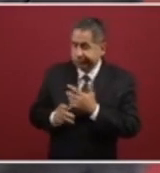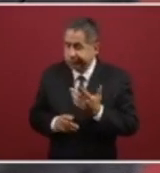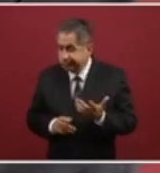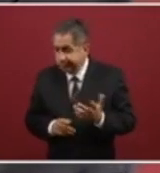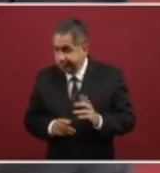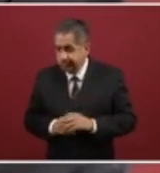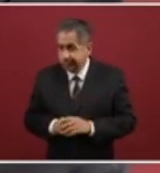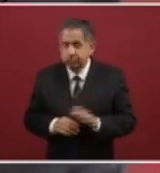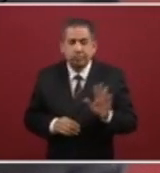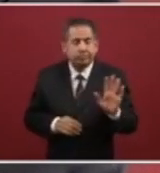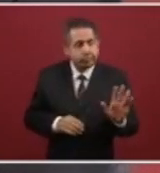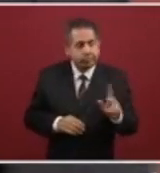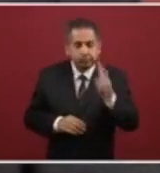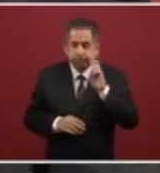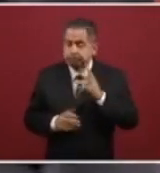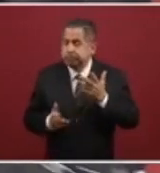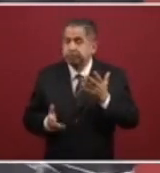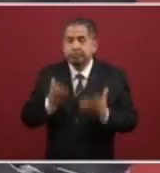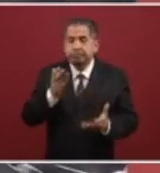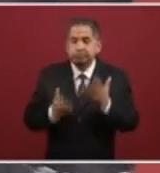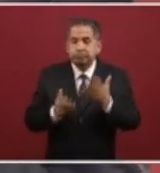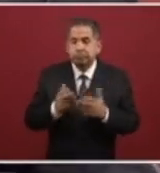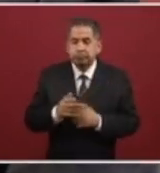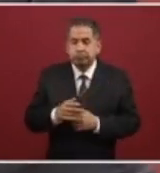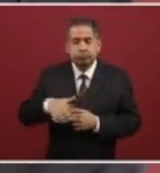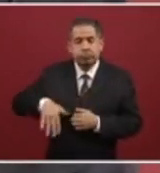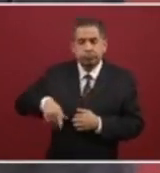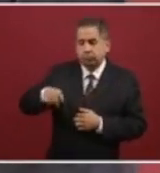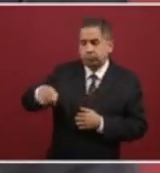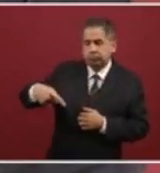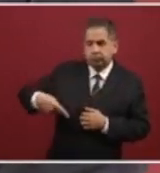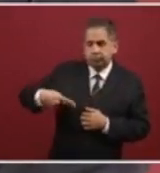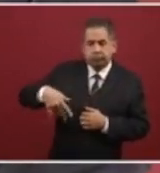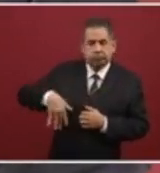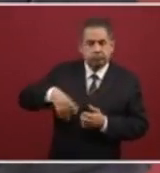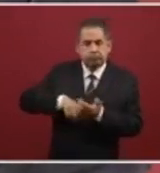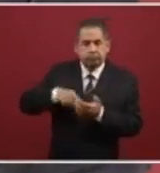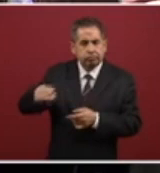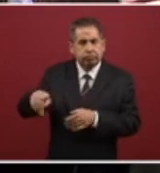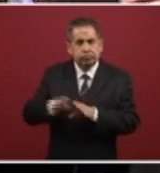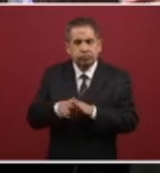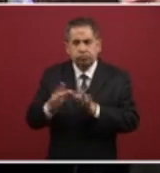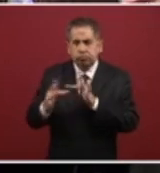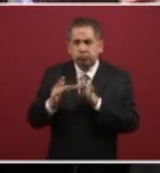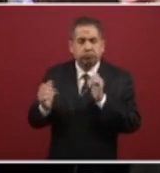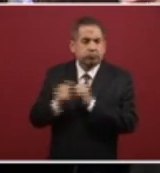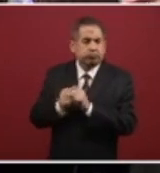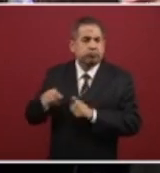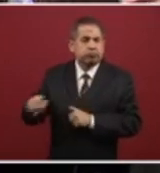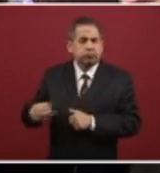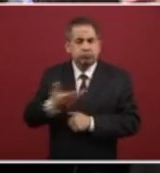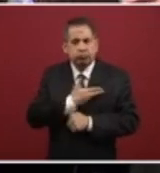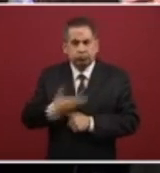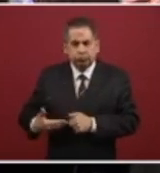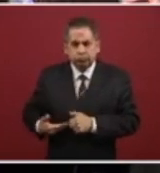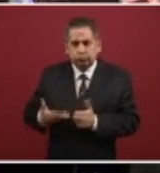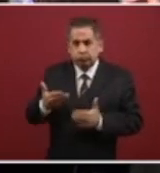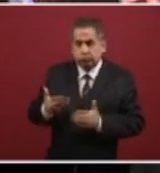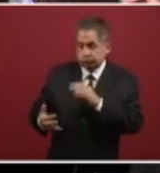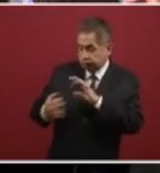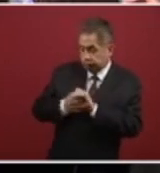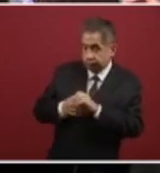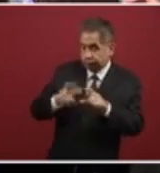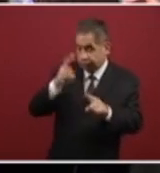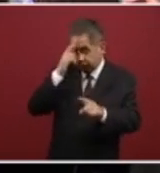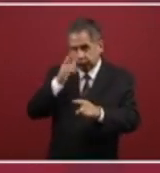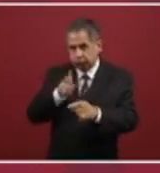Vamos a tratar de hacerlo, pero eso va a depender de lo que me preguntó la compañera hace un rato, de la comunicación que tenga yo con los presidentes, porque acuérdate que eso es en